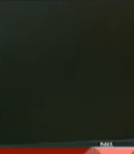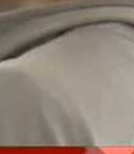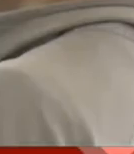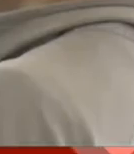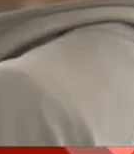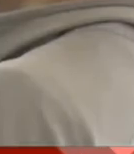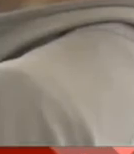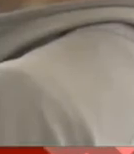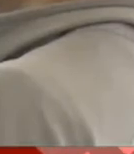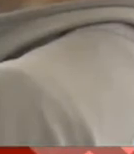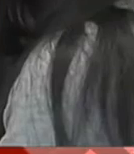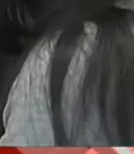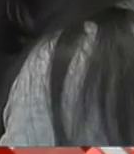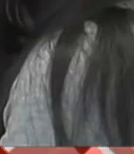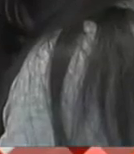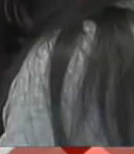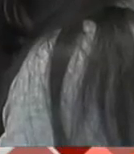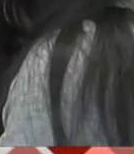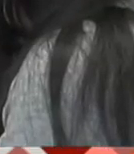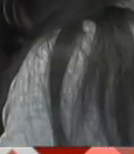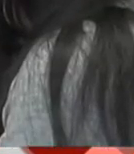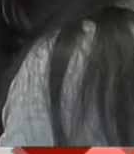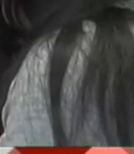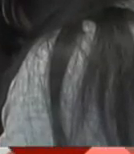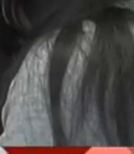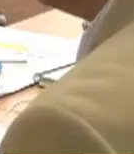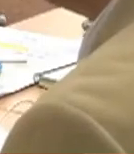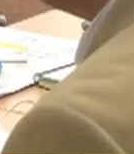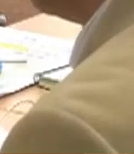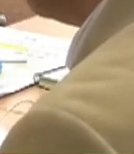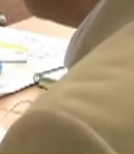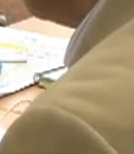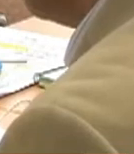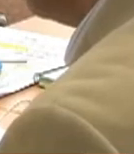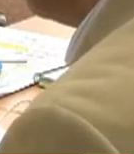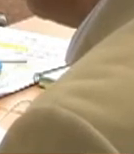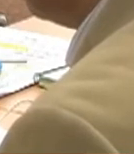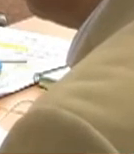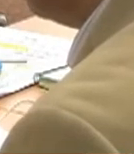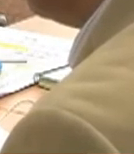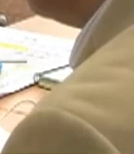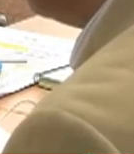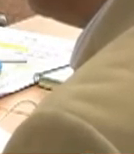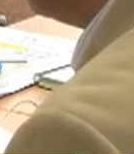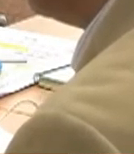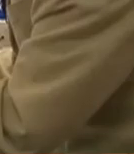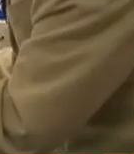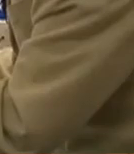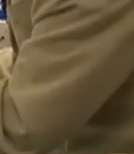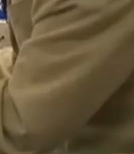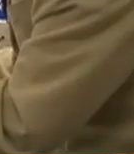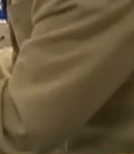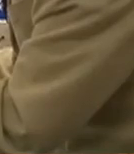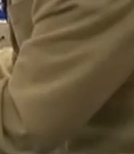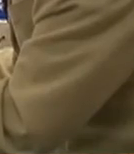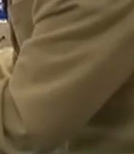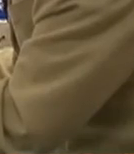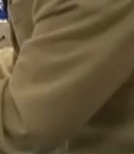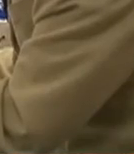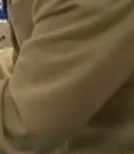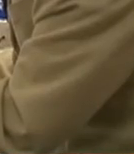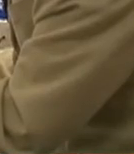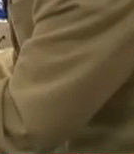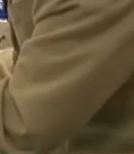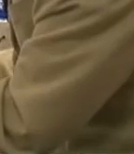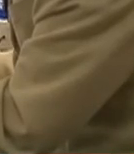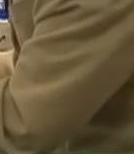el asesor de Donald Trump y también esposo de su hija Ivanka. Y bueno, aunque él dijo que esto no sugería